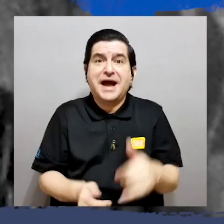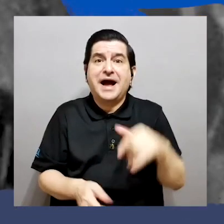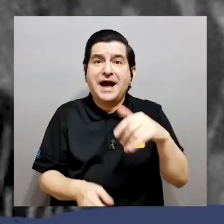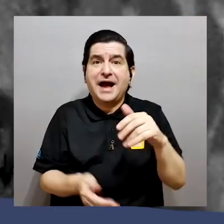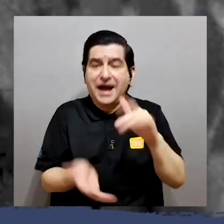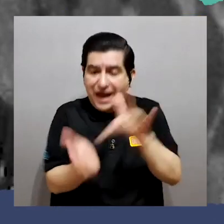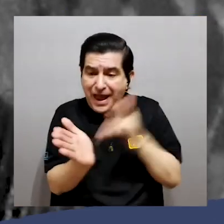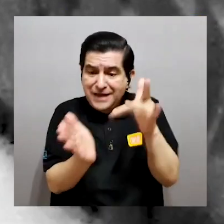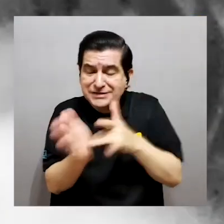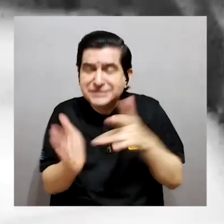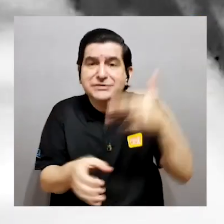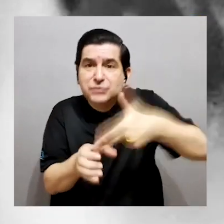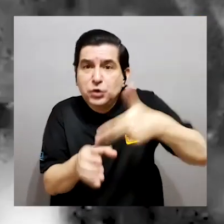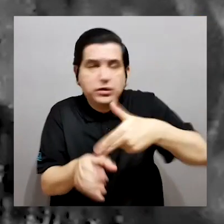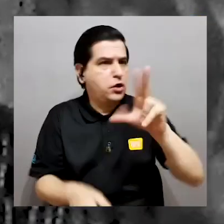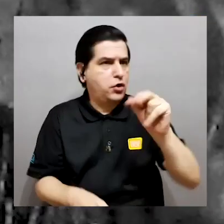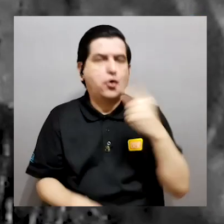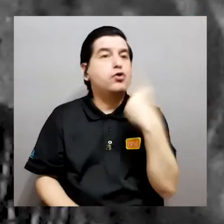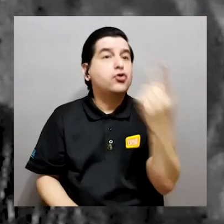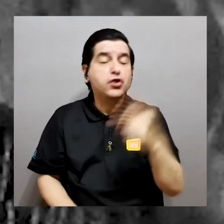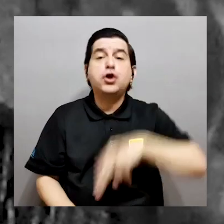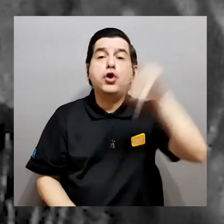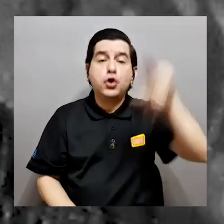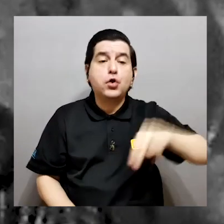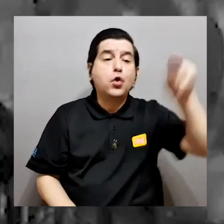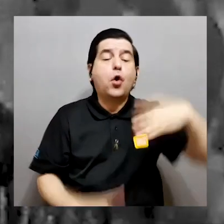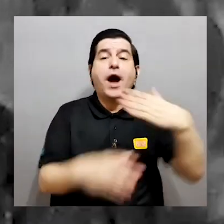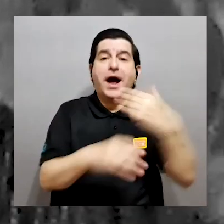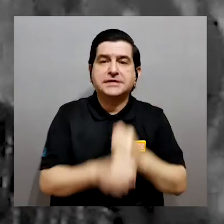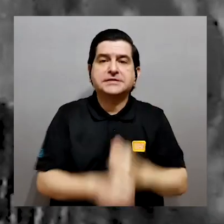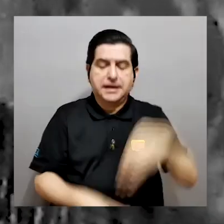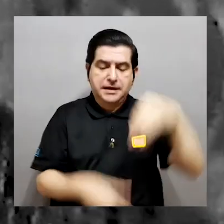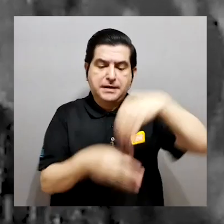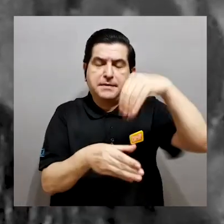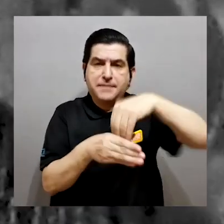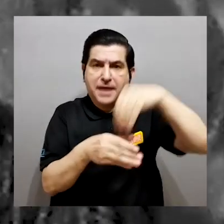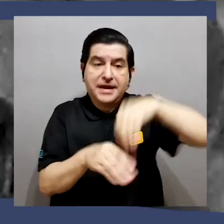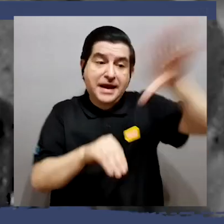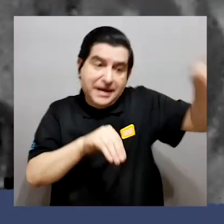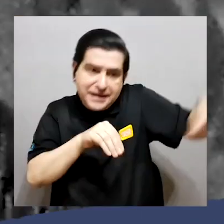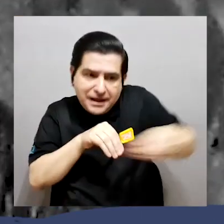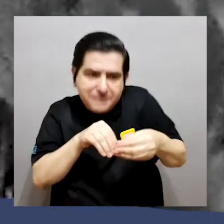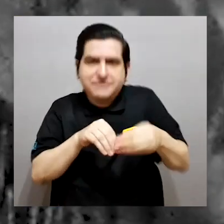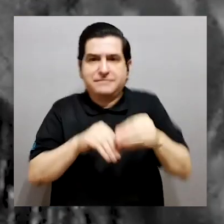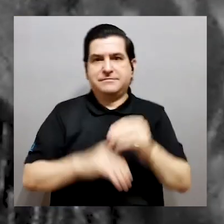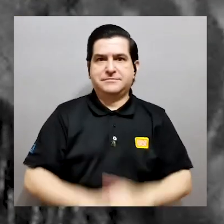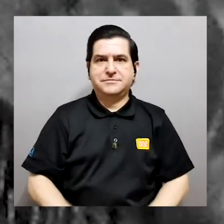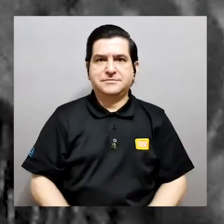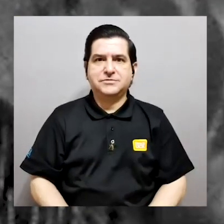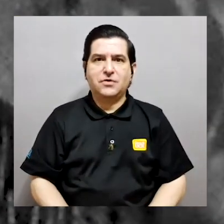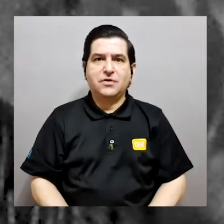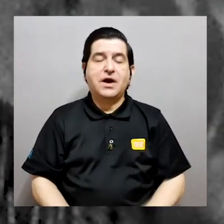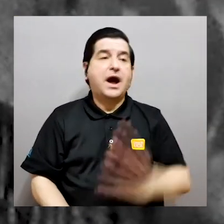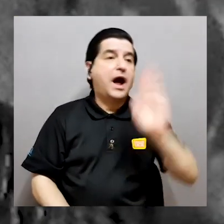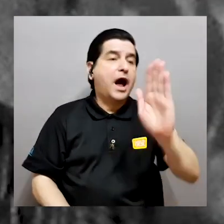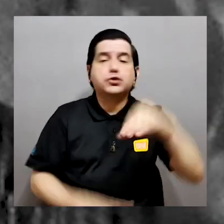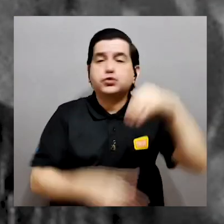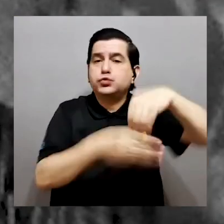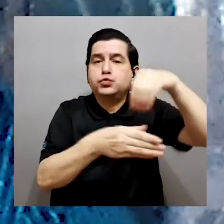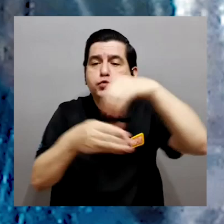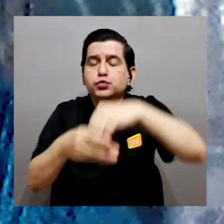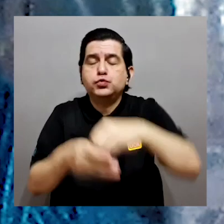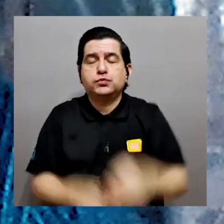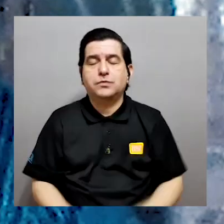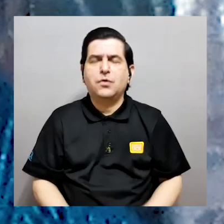explotación petrolera. Estoy dando el ejemplo de lo que hace Noruega para generar ingresos extra de las cotizaciones,